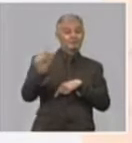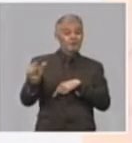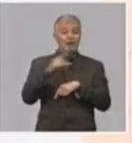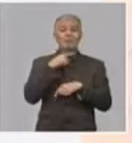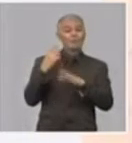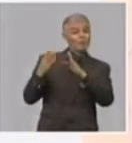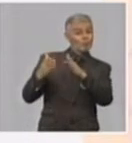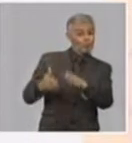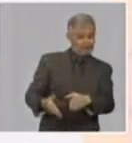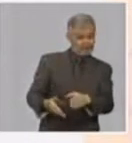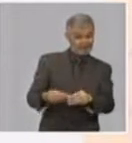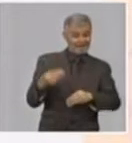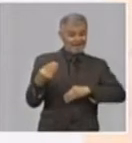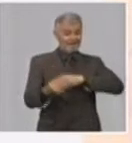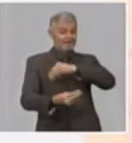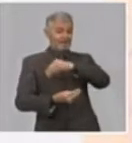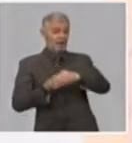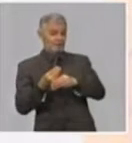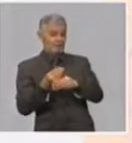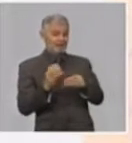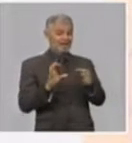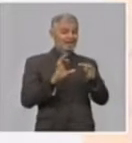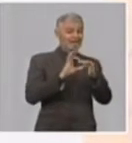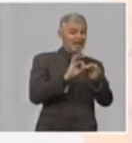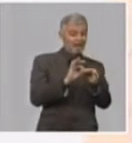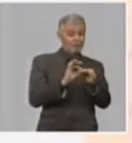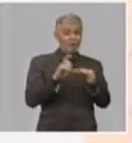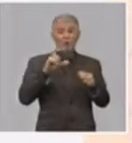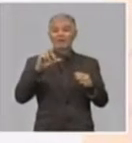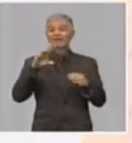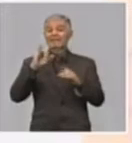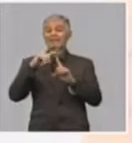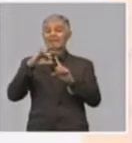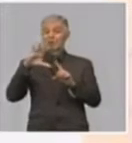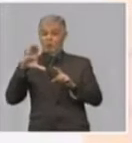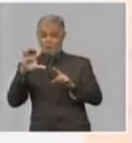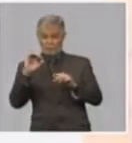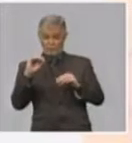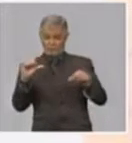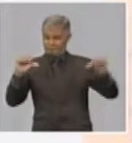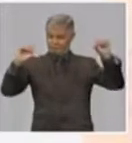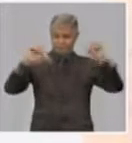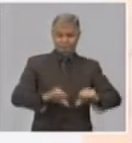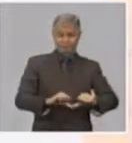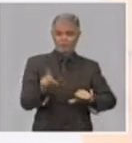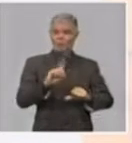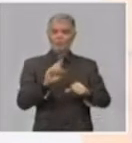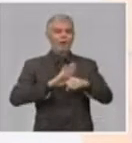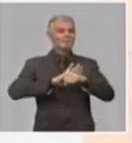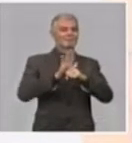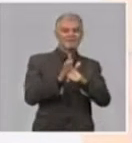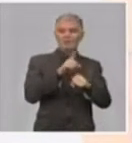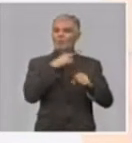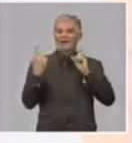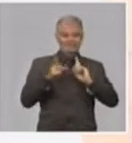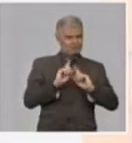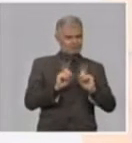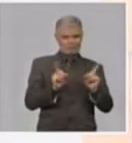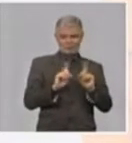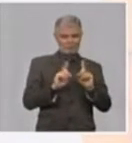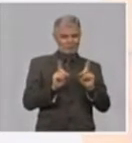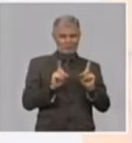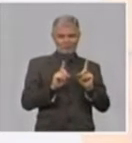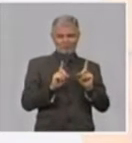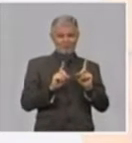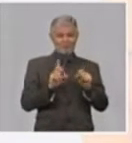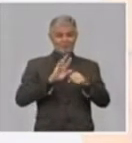en el tránsito hacia grave o crítico, se mueren no como consecuencia del virus, no es el virus que nos mata, lo que nos mata es la